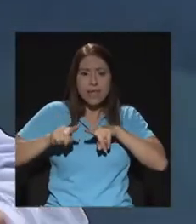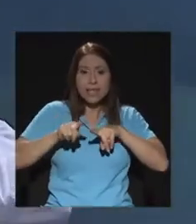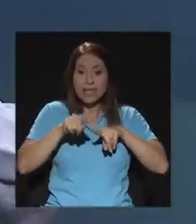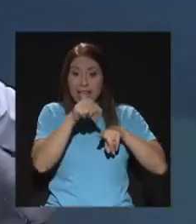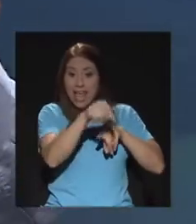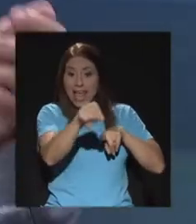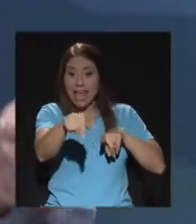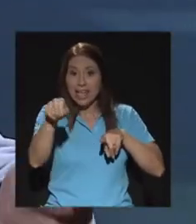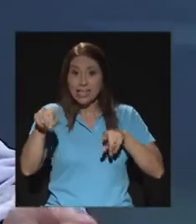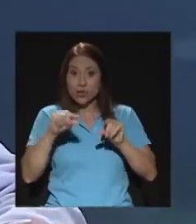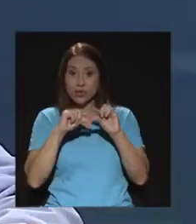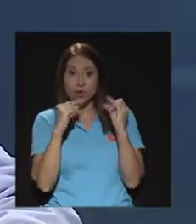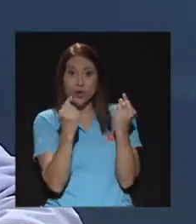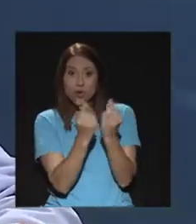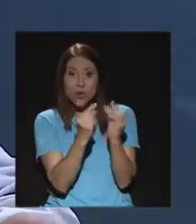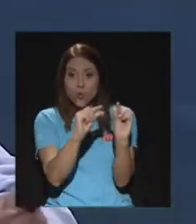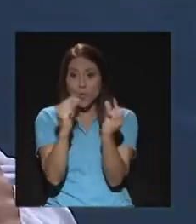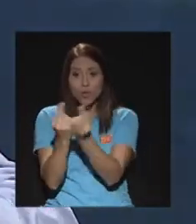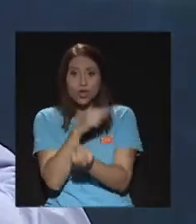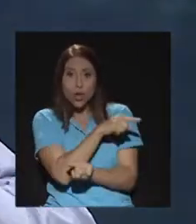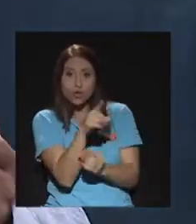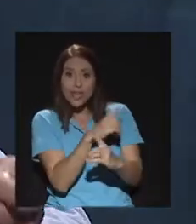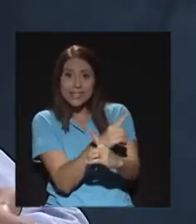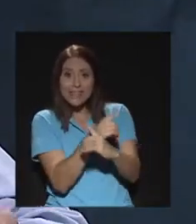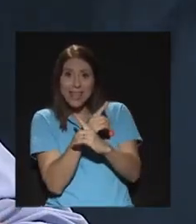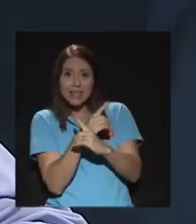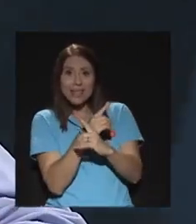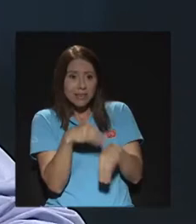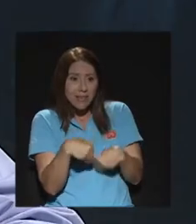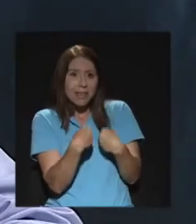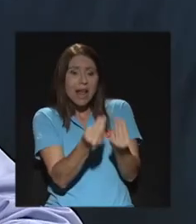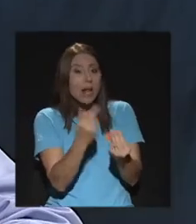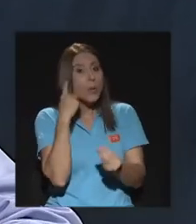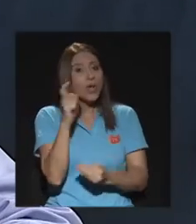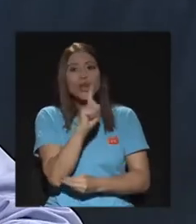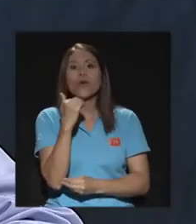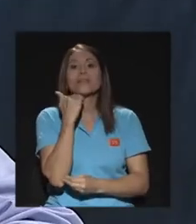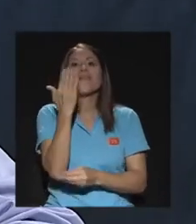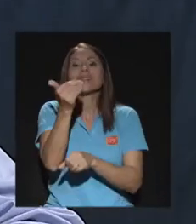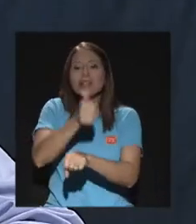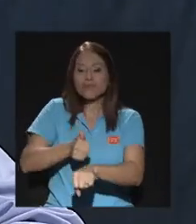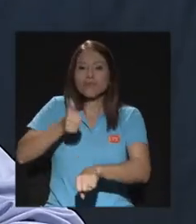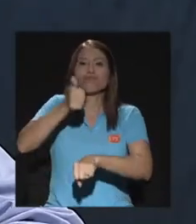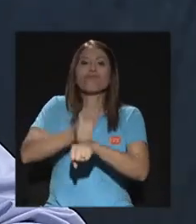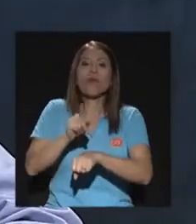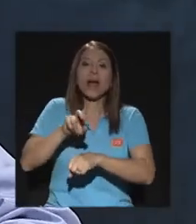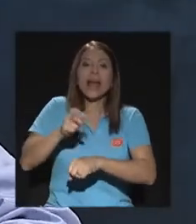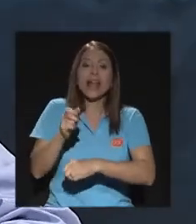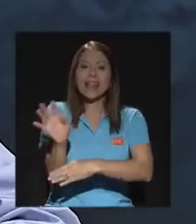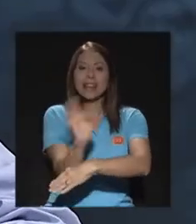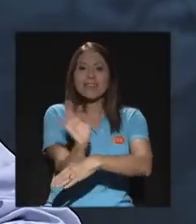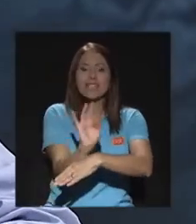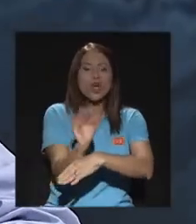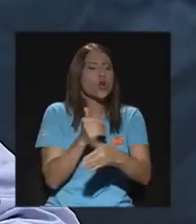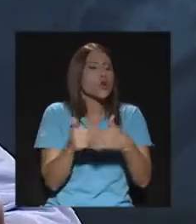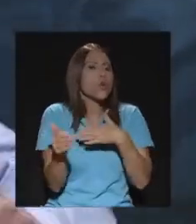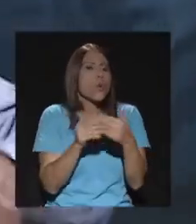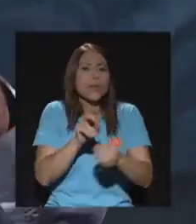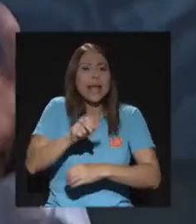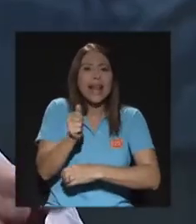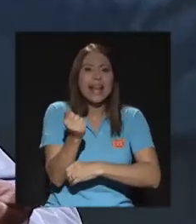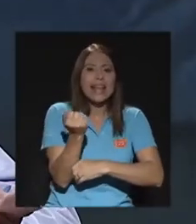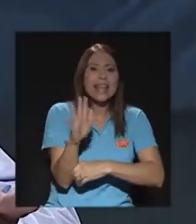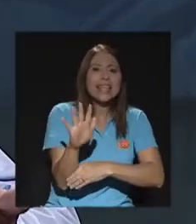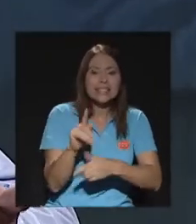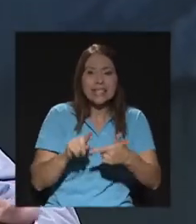sectores que ustedes tanto defienden, porque no es fácil montar un canal de televisión. Sea el 15, sea el 13 y